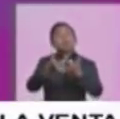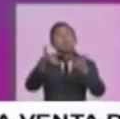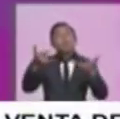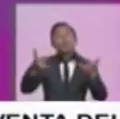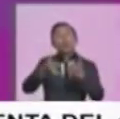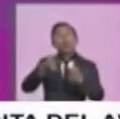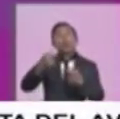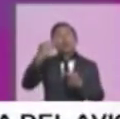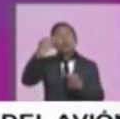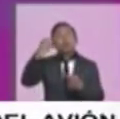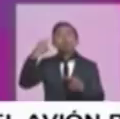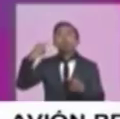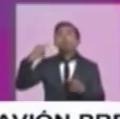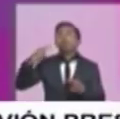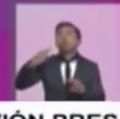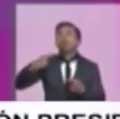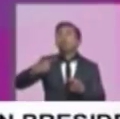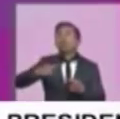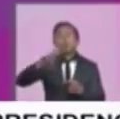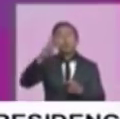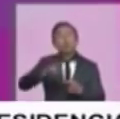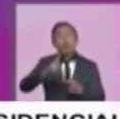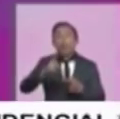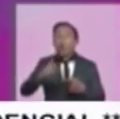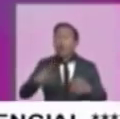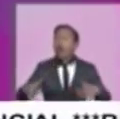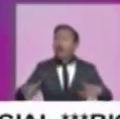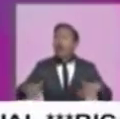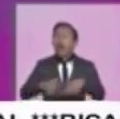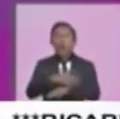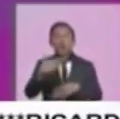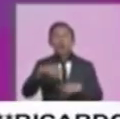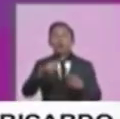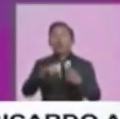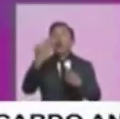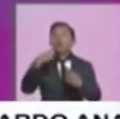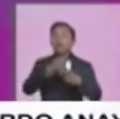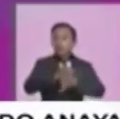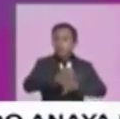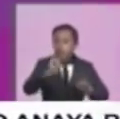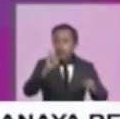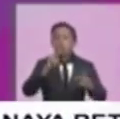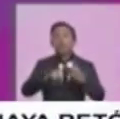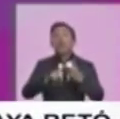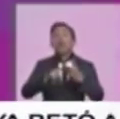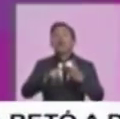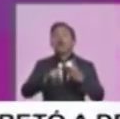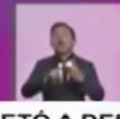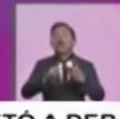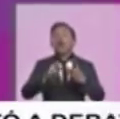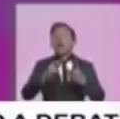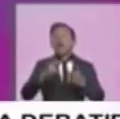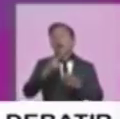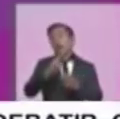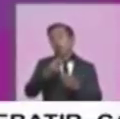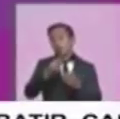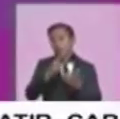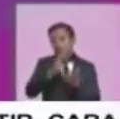muchachos. Eso es lo que a mí me conviene. Entonces, esa es la segunda parte del debate,